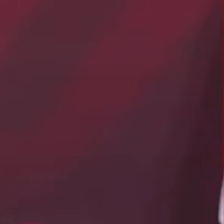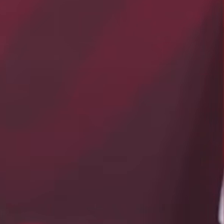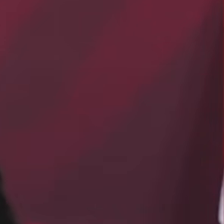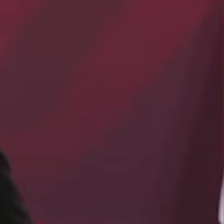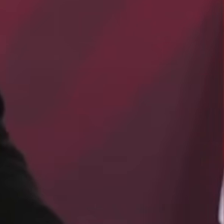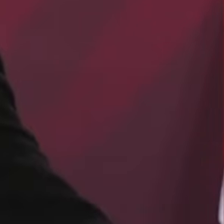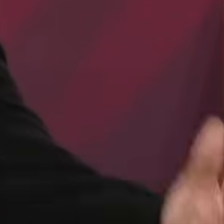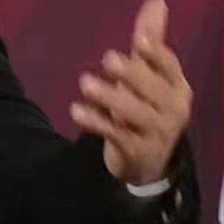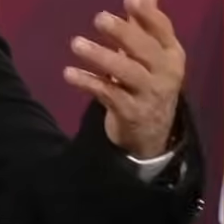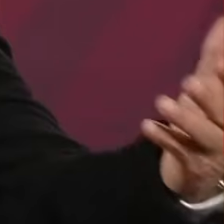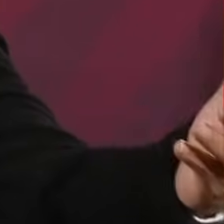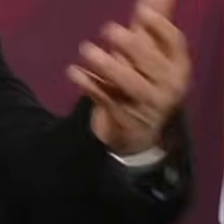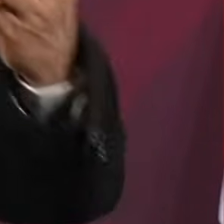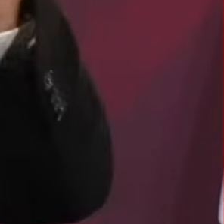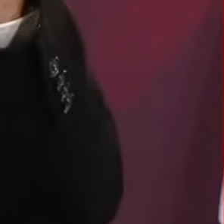Y